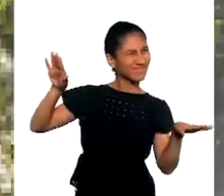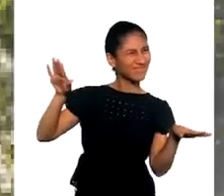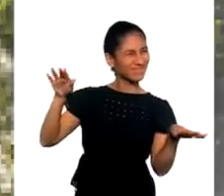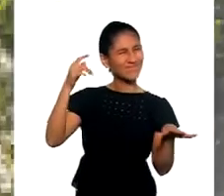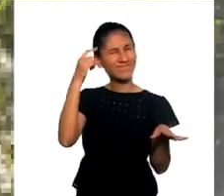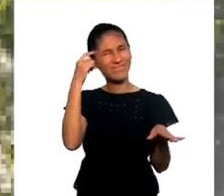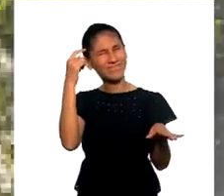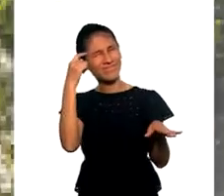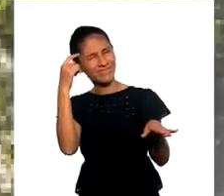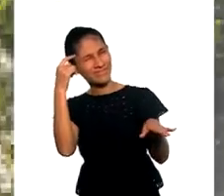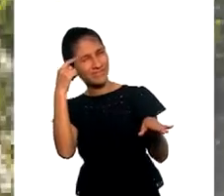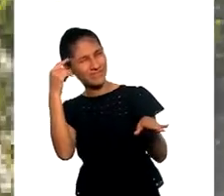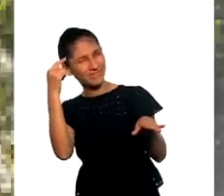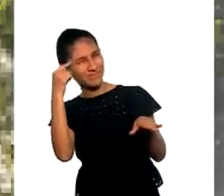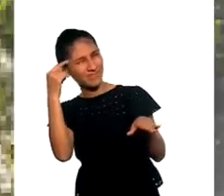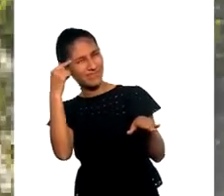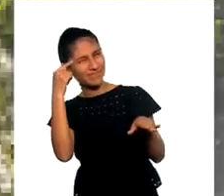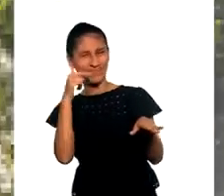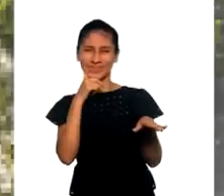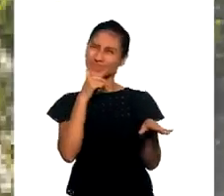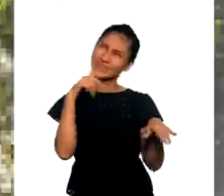sigo pensando